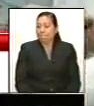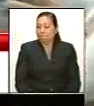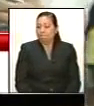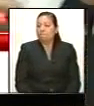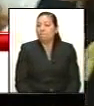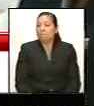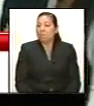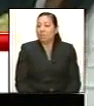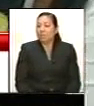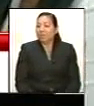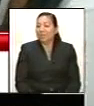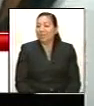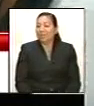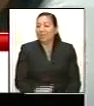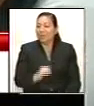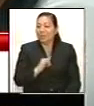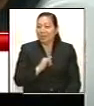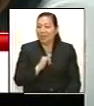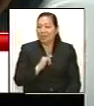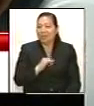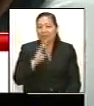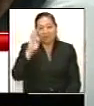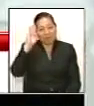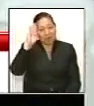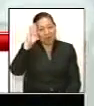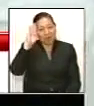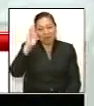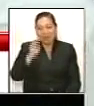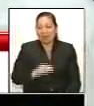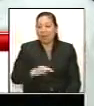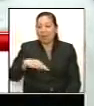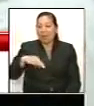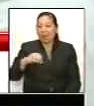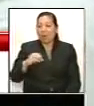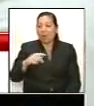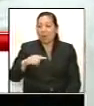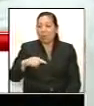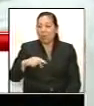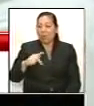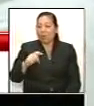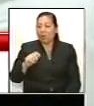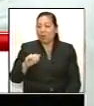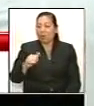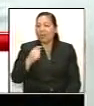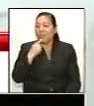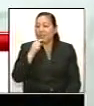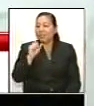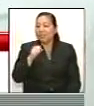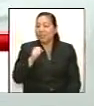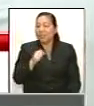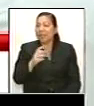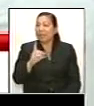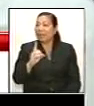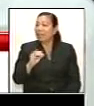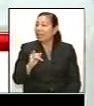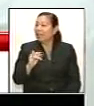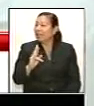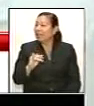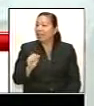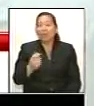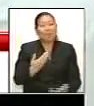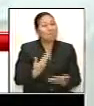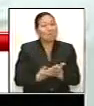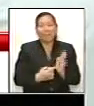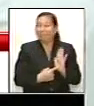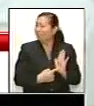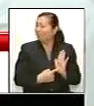Muy buenos días. Quien les habla es la mayor Montoya. Primero que nada, efectivamente, en la DIRINCRI no se dejan